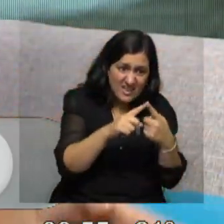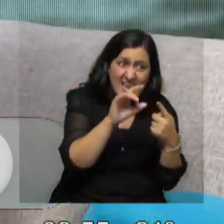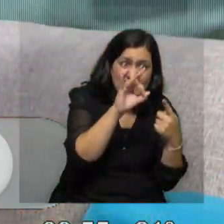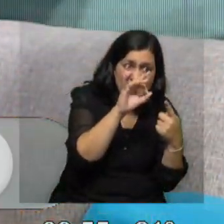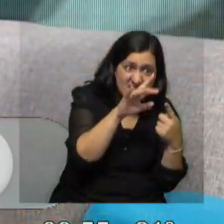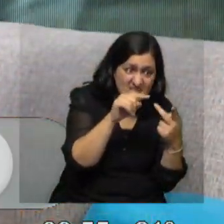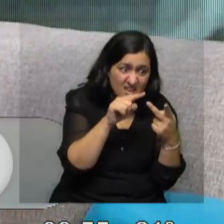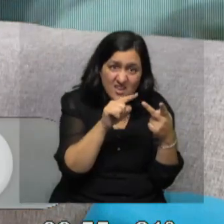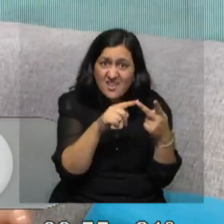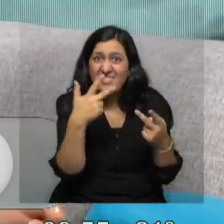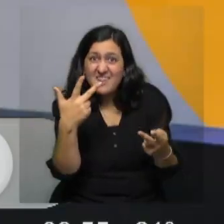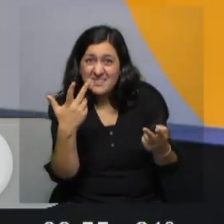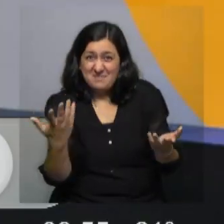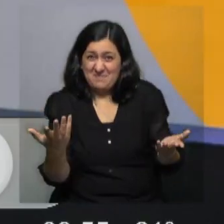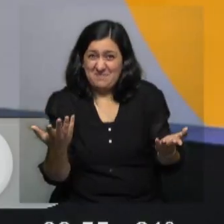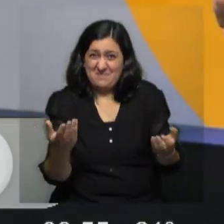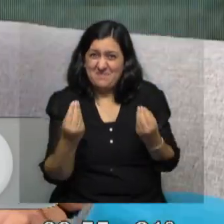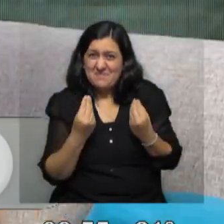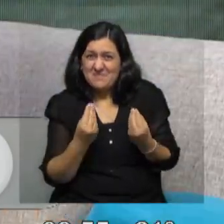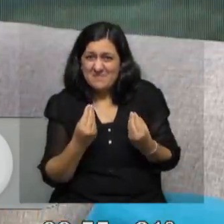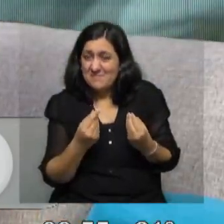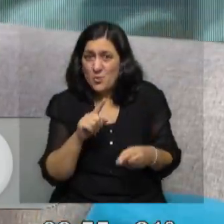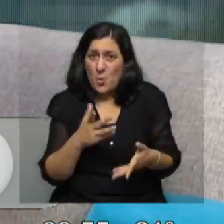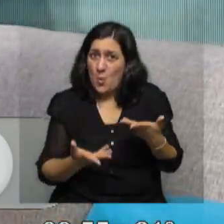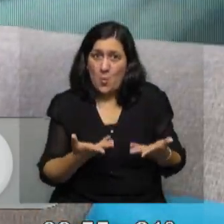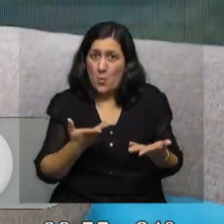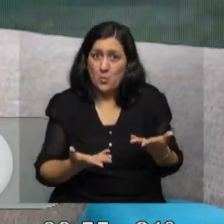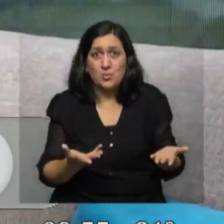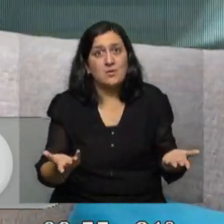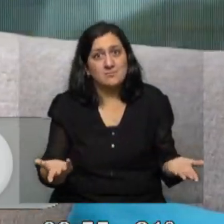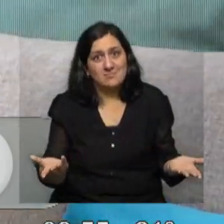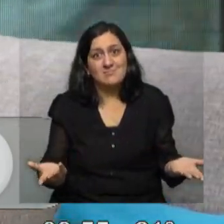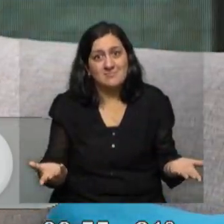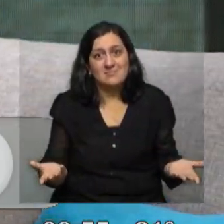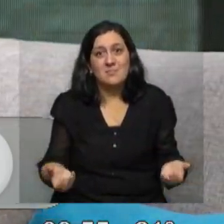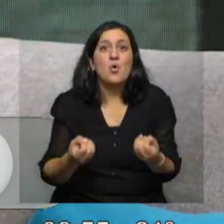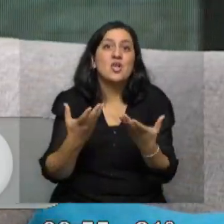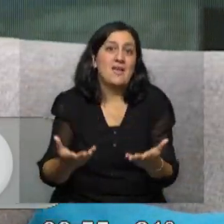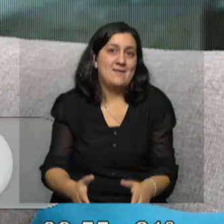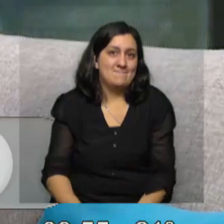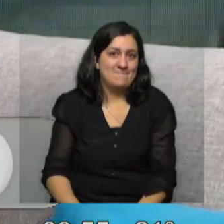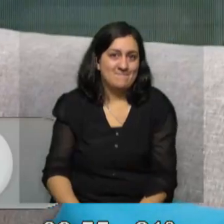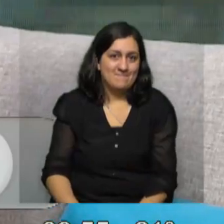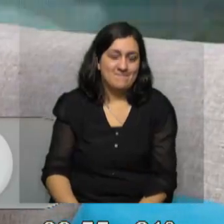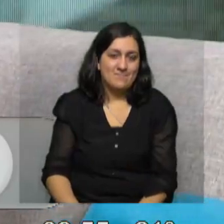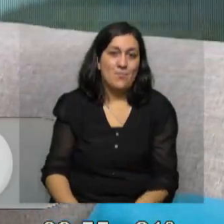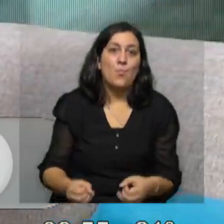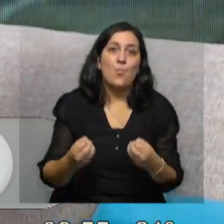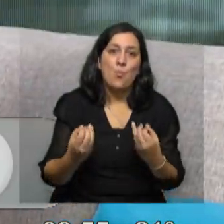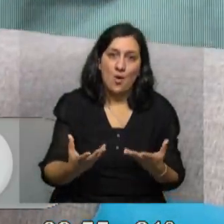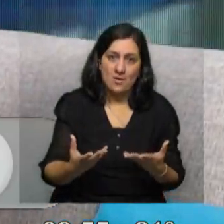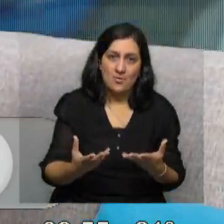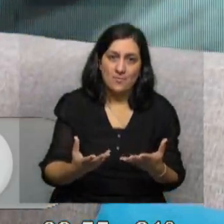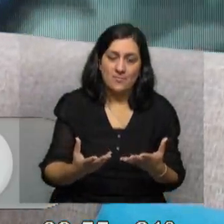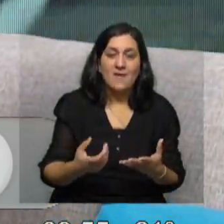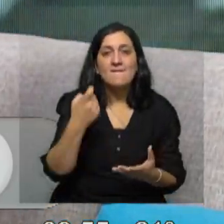¿3 contra 15? Bueno. ¿No? Injusticia. Injusticia, qué necesidad. ¿Qué bueno, necesidad? La cuestión es que tenemos mucho